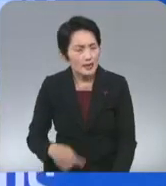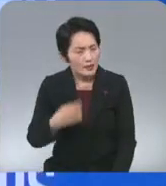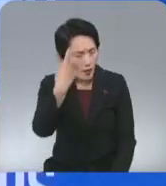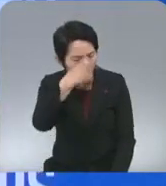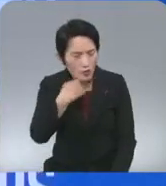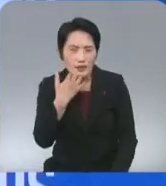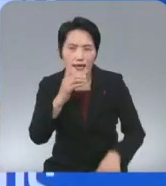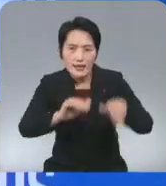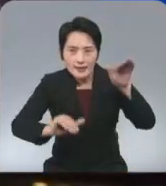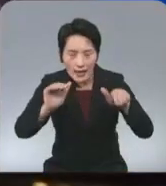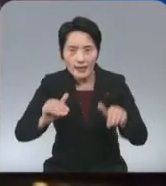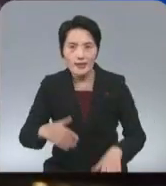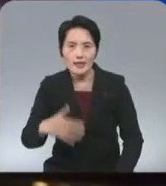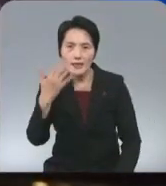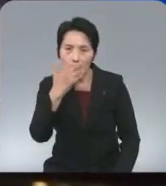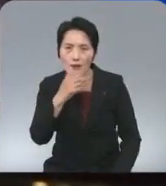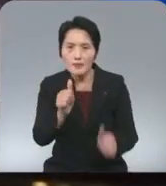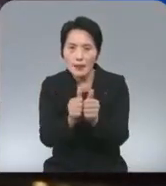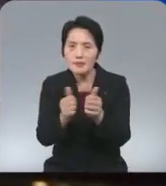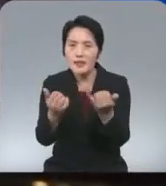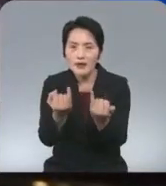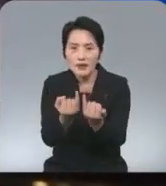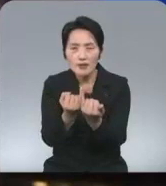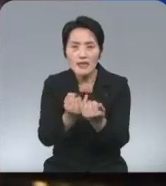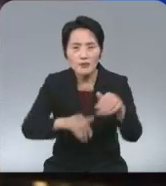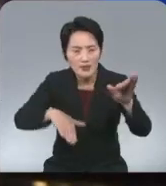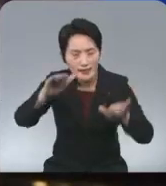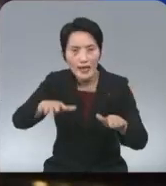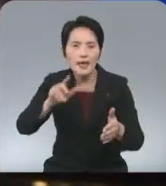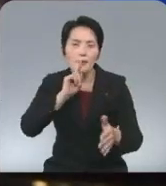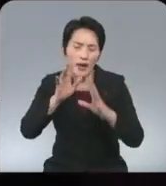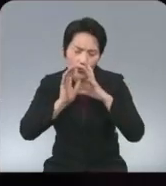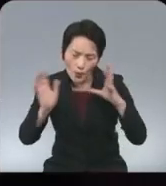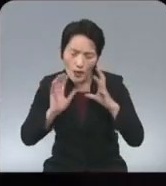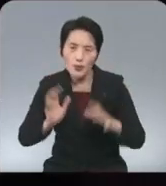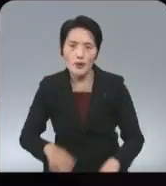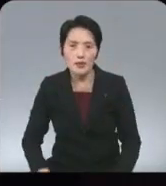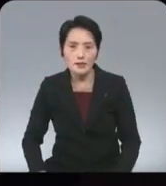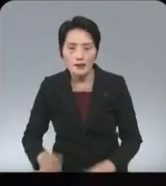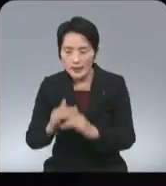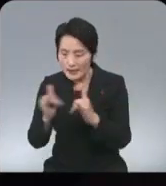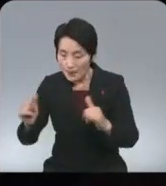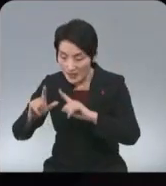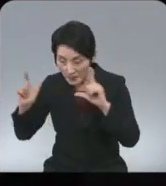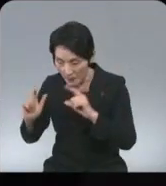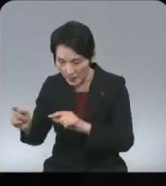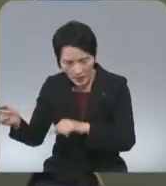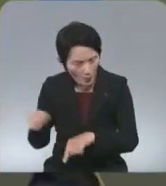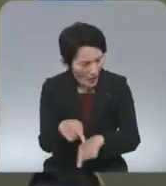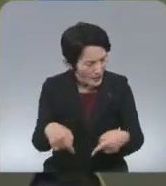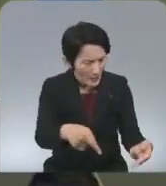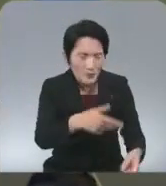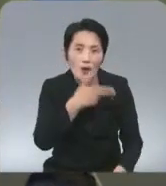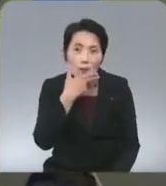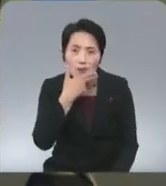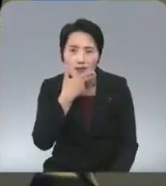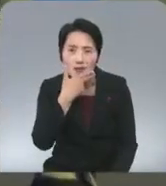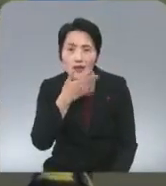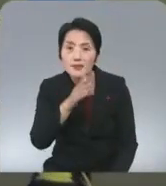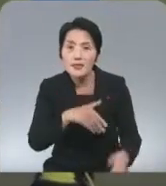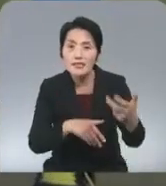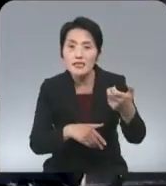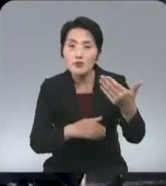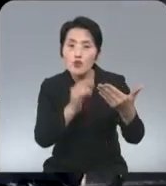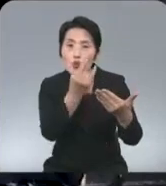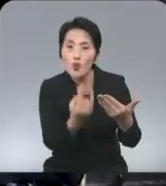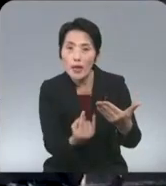el de mejor película Asimismo la película figura entre las 10 mejores del año según el listado que elabora de New York Times